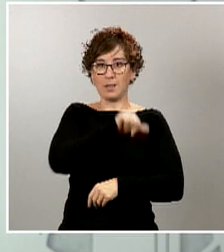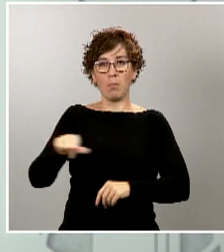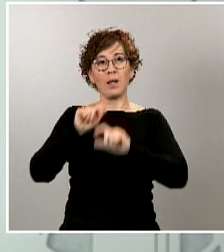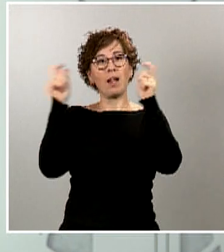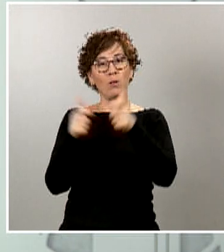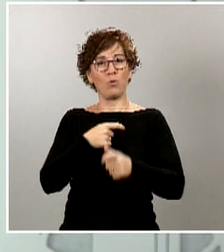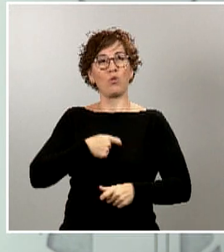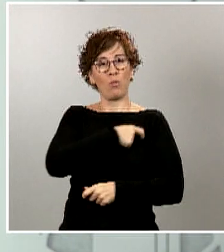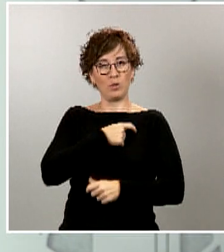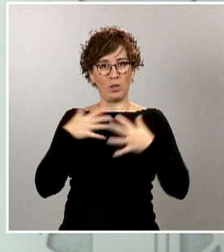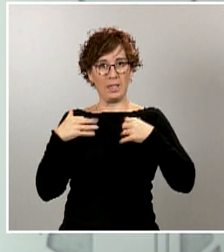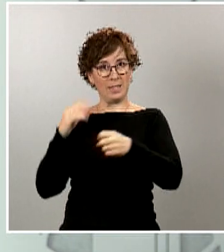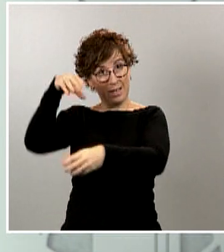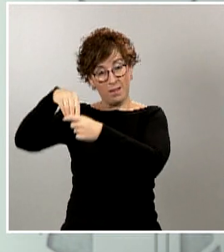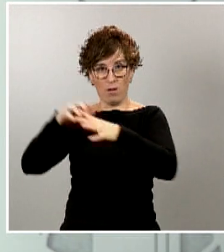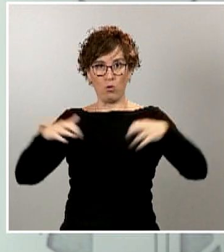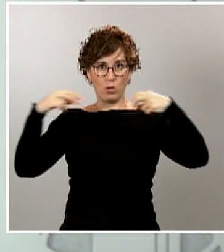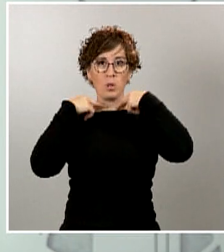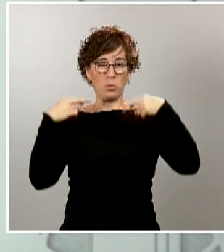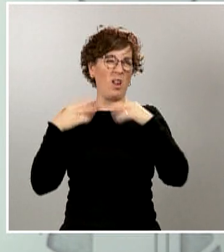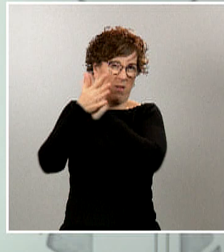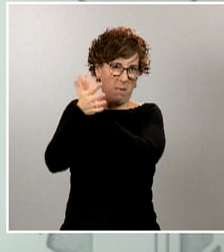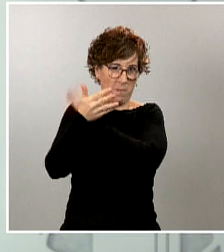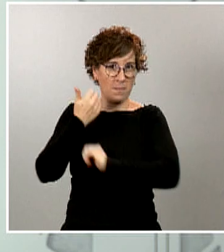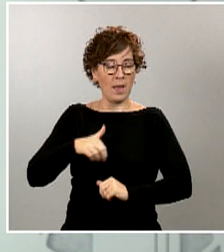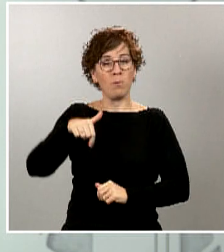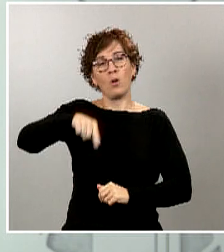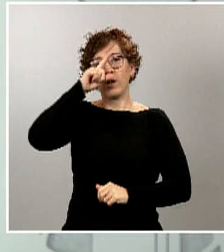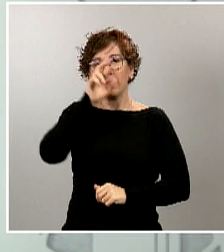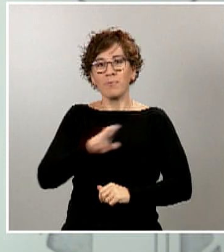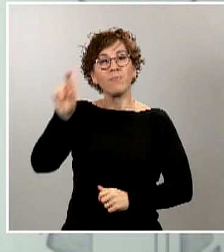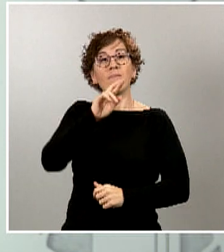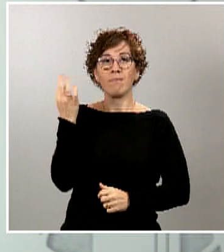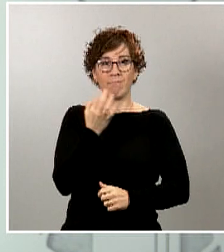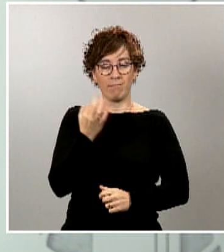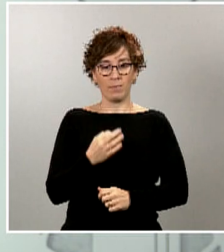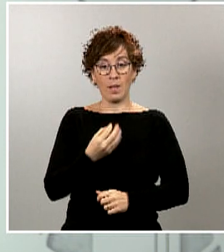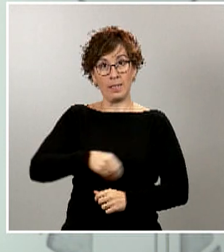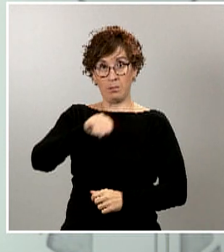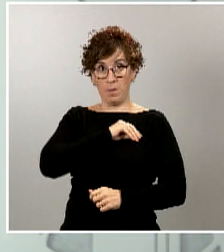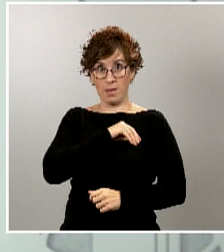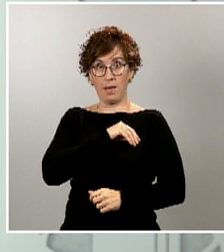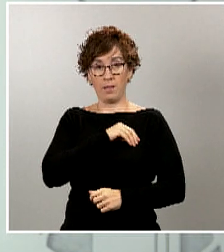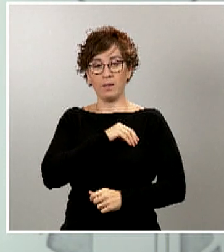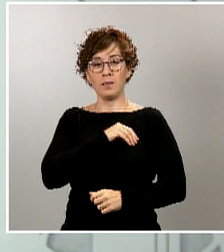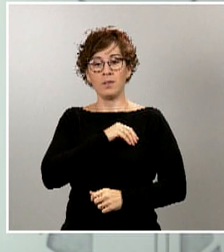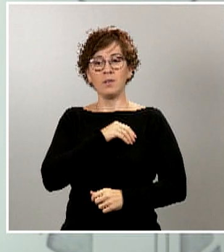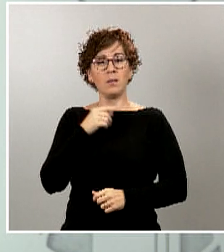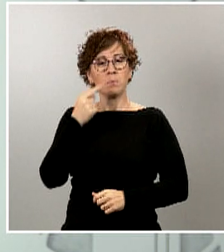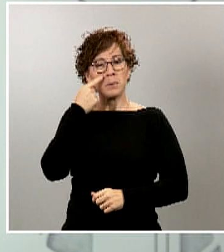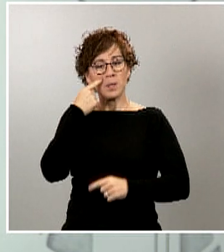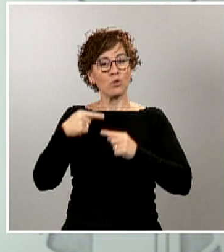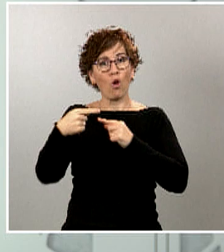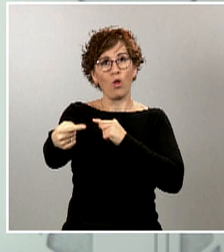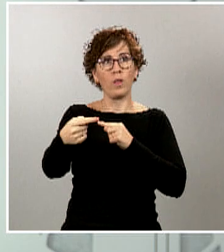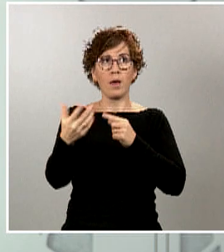Sanidad del Congreso de los Diputados. Quiero recordar, en primer lugar, que España está realizando una media diaria de entre 15 y 20.000